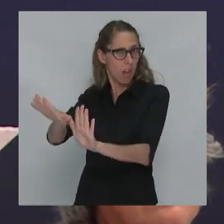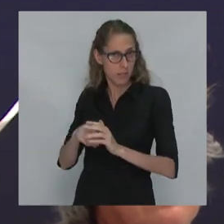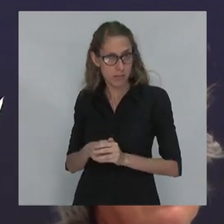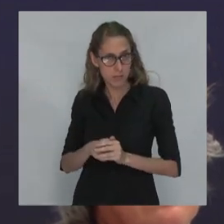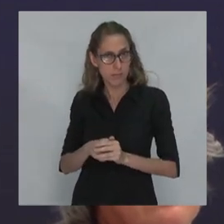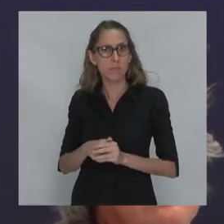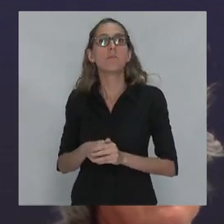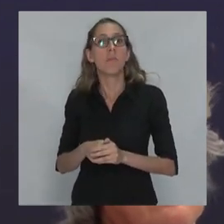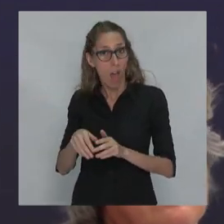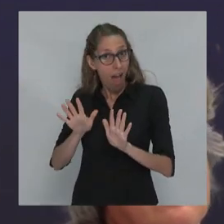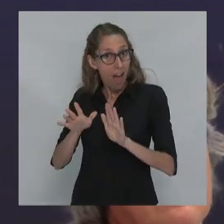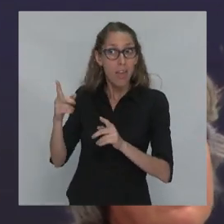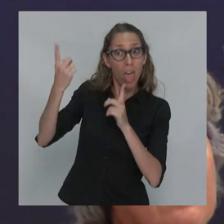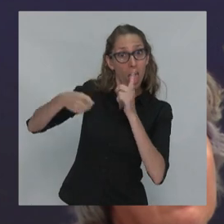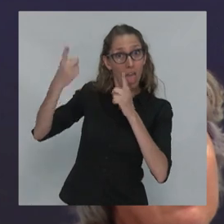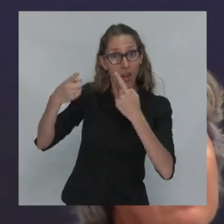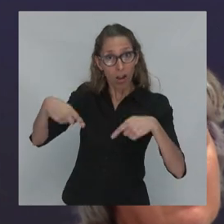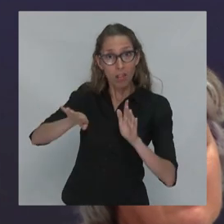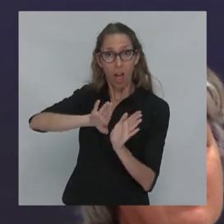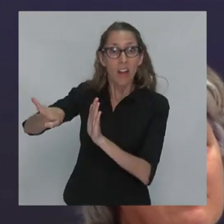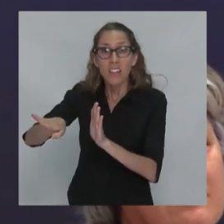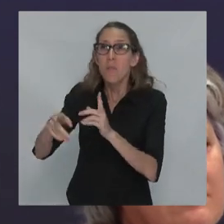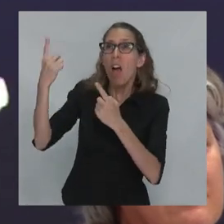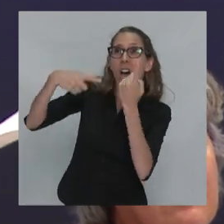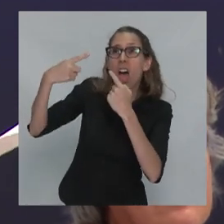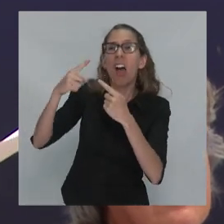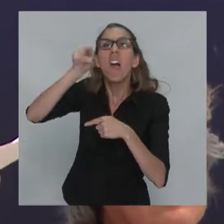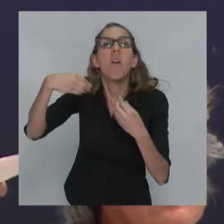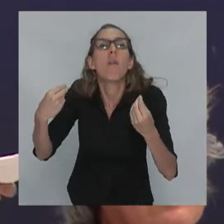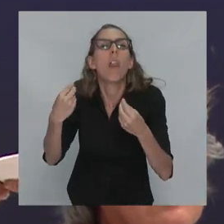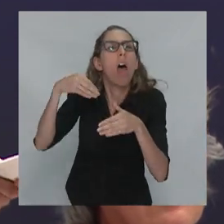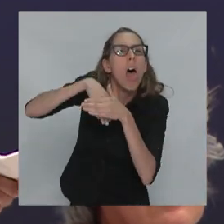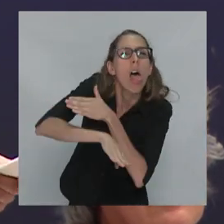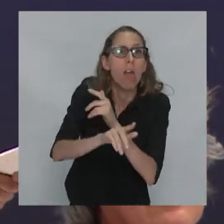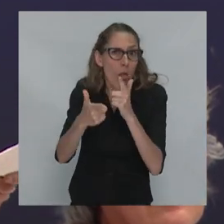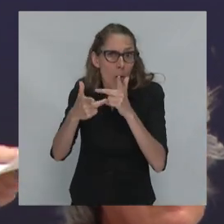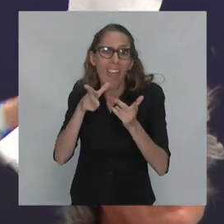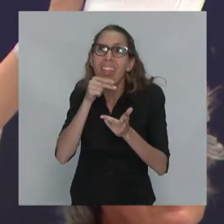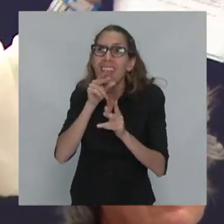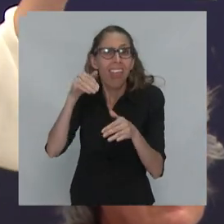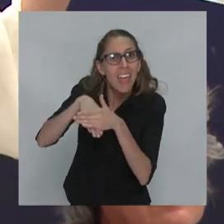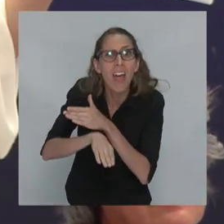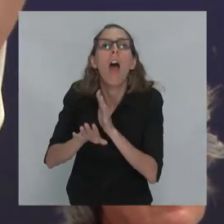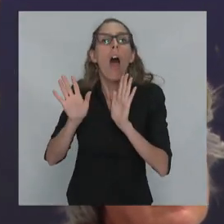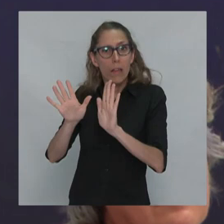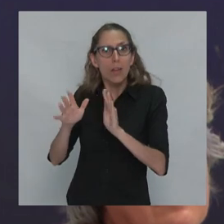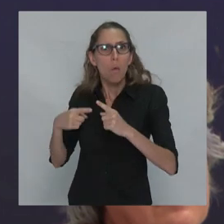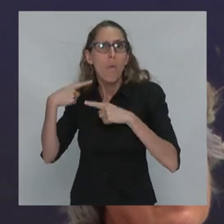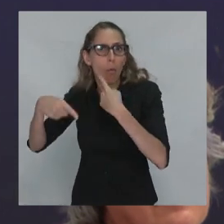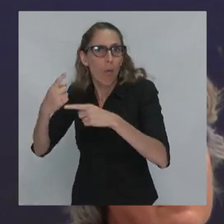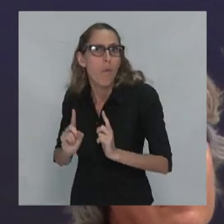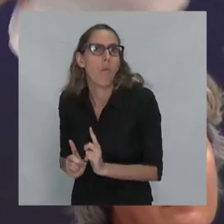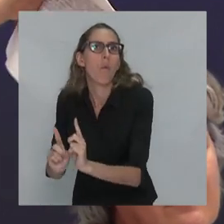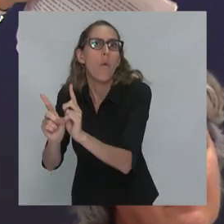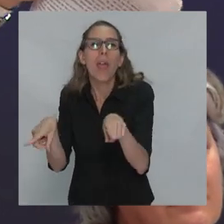les permite el uso de consignas vaciadas de todo pensamiento, sostener, como se va a sostener en la